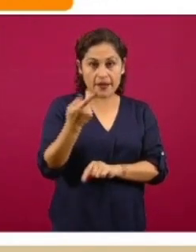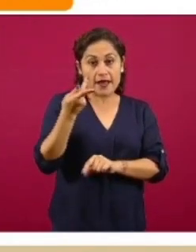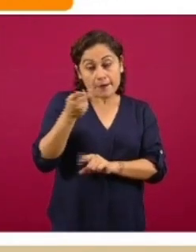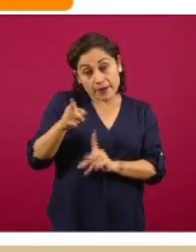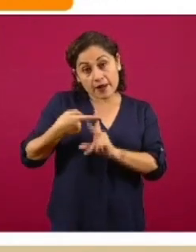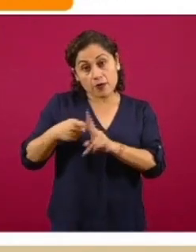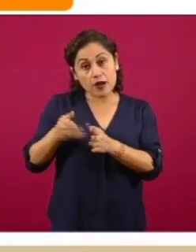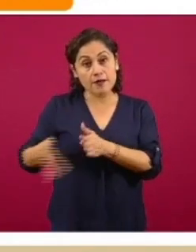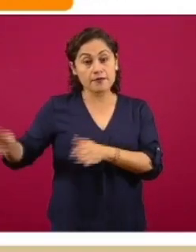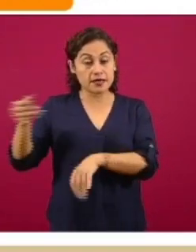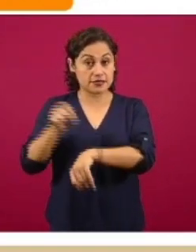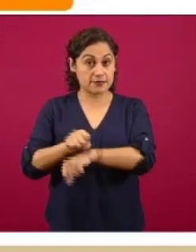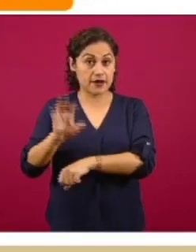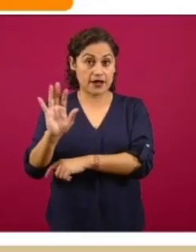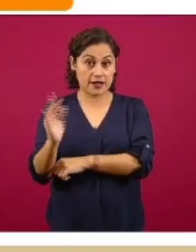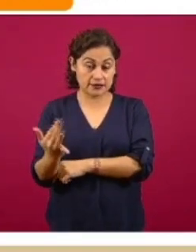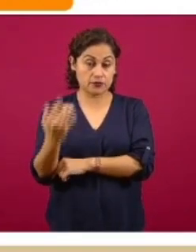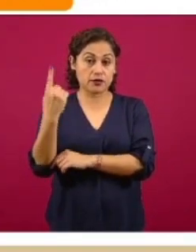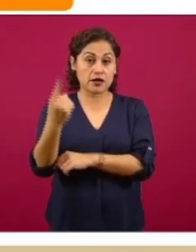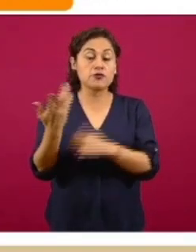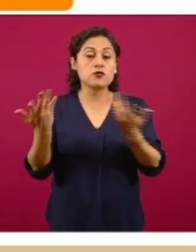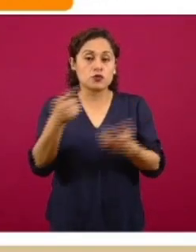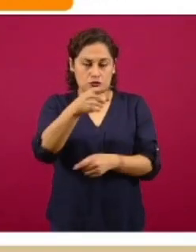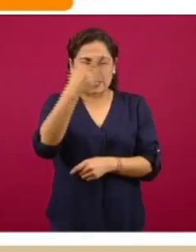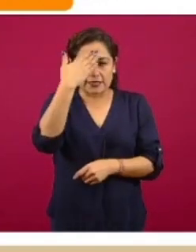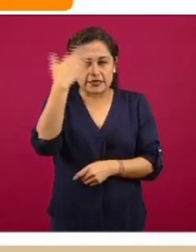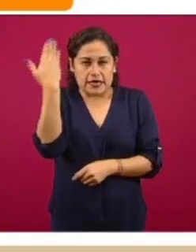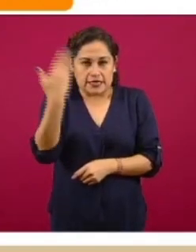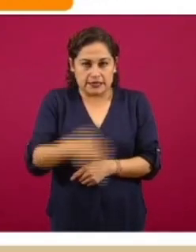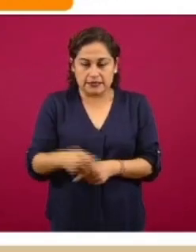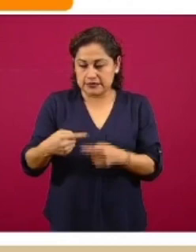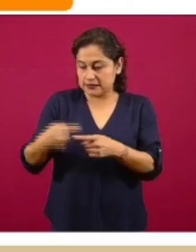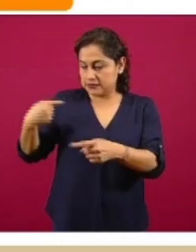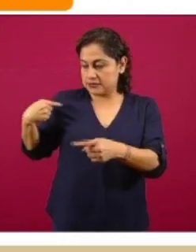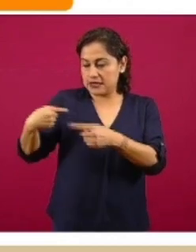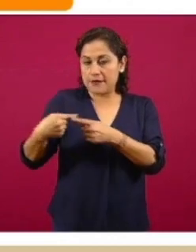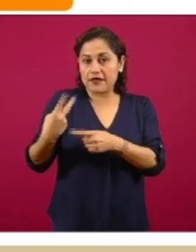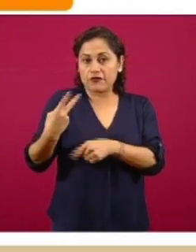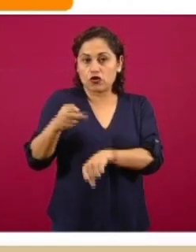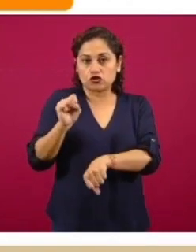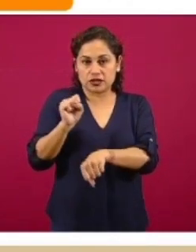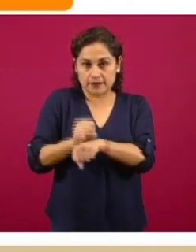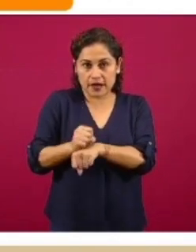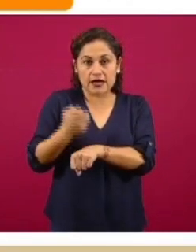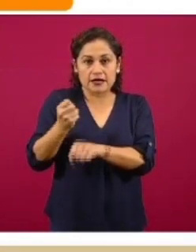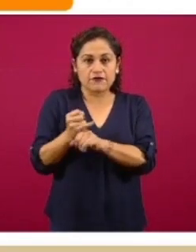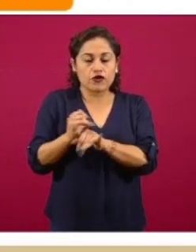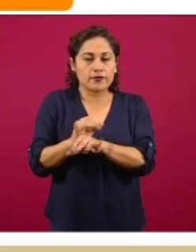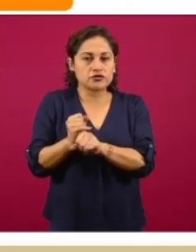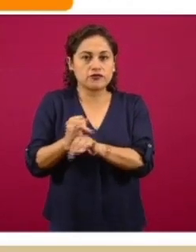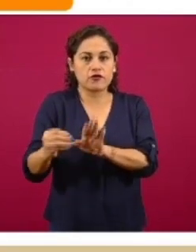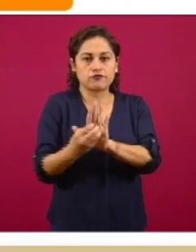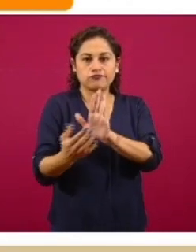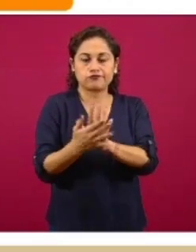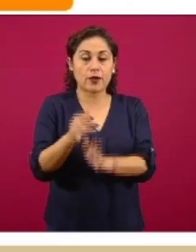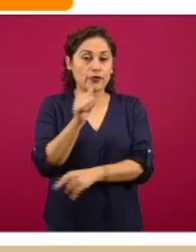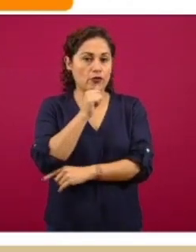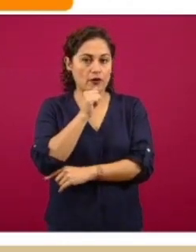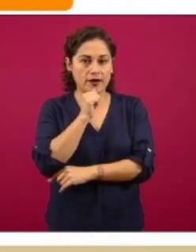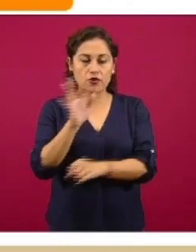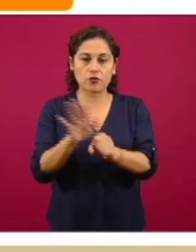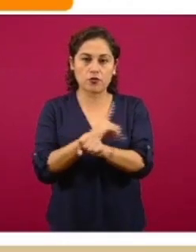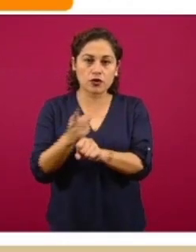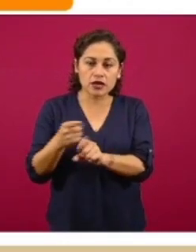como también ya lo hemos explicado, estas 2 semanas que tomamos es un momento de estabilidad de datos y por lo tanto los datos de la